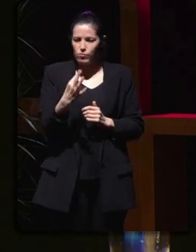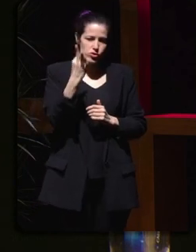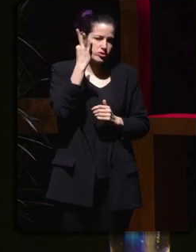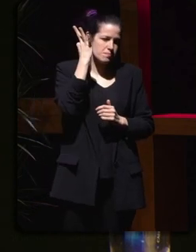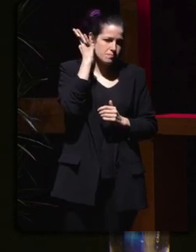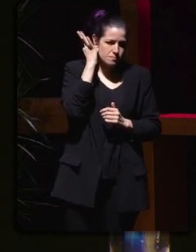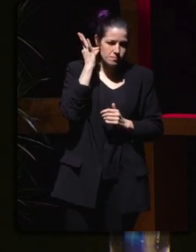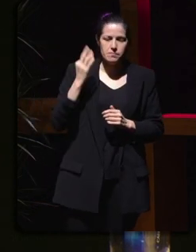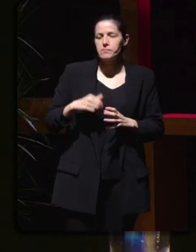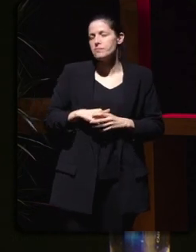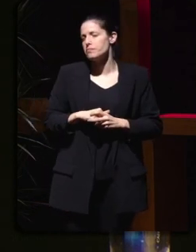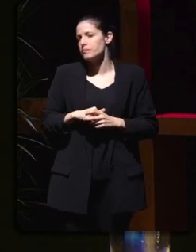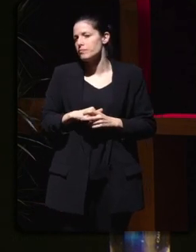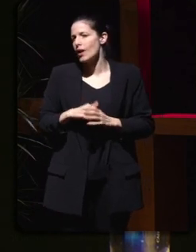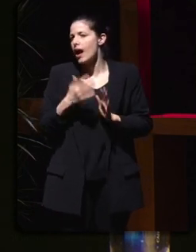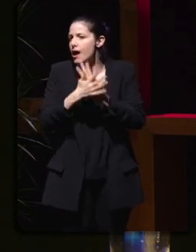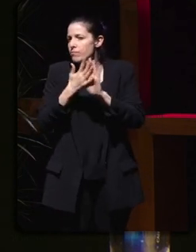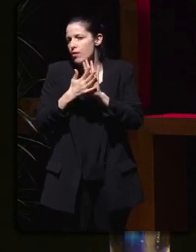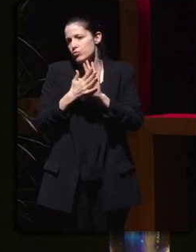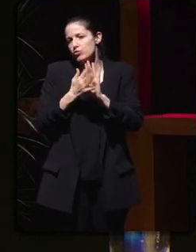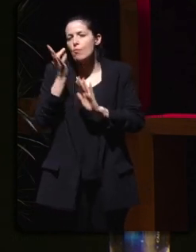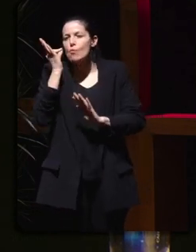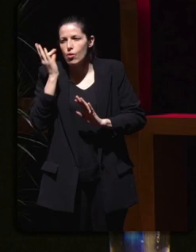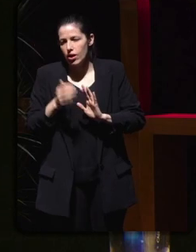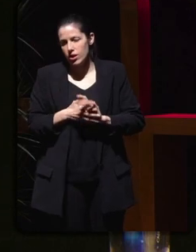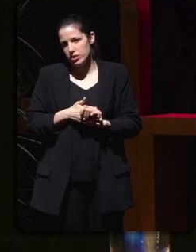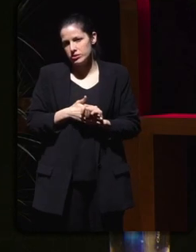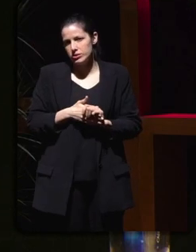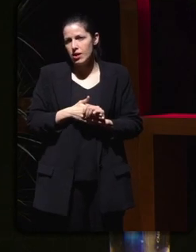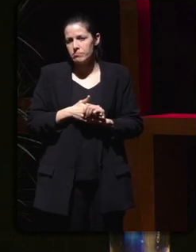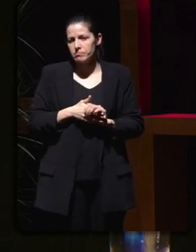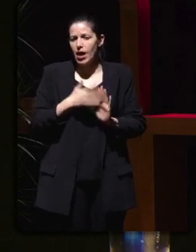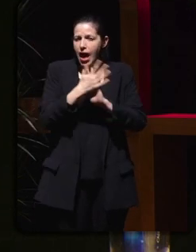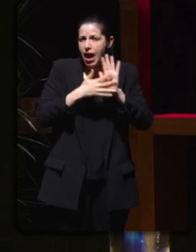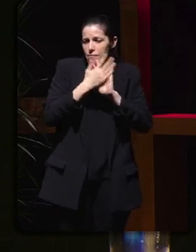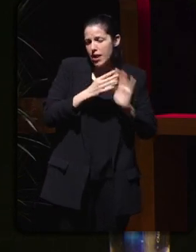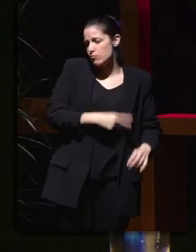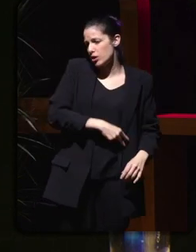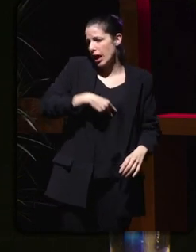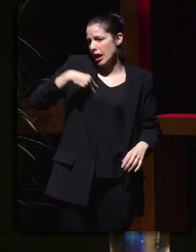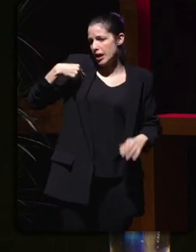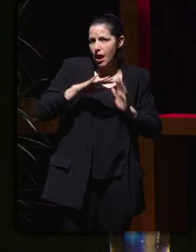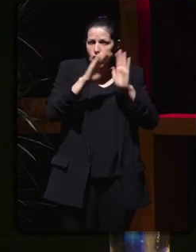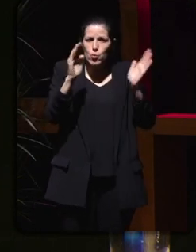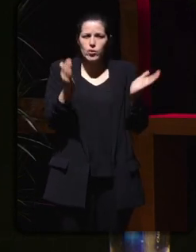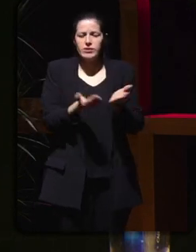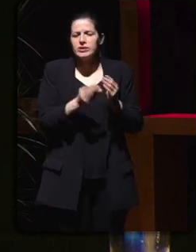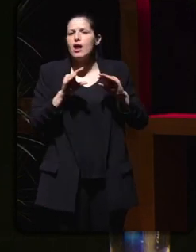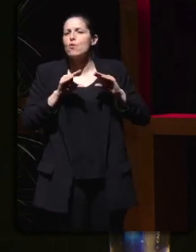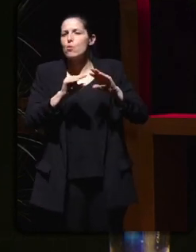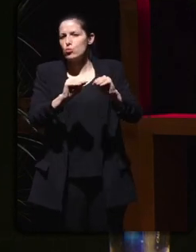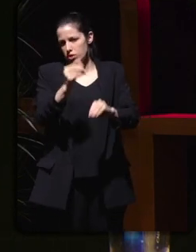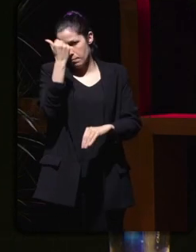mujeres para hablar de nuestra experiencia humana y no femenina tenemos que usar de acuerdo a la gramática el masculino